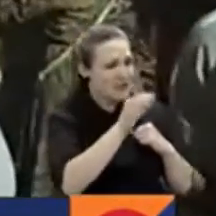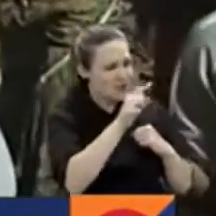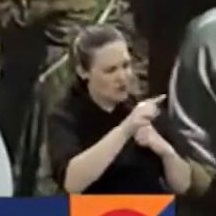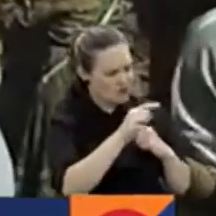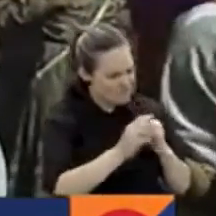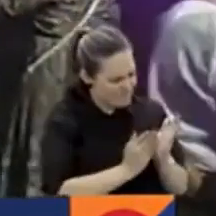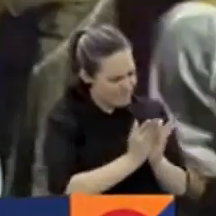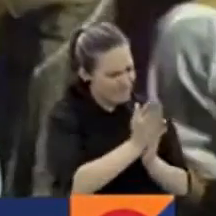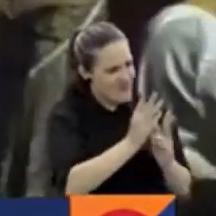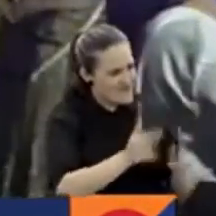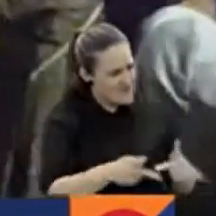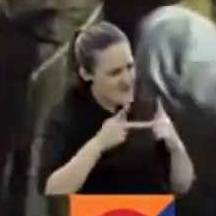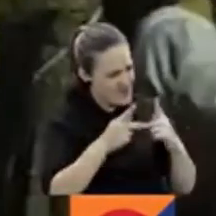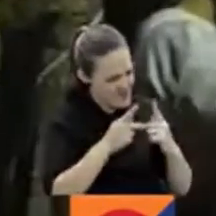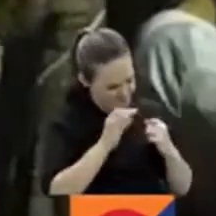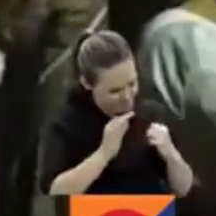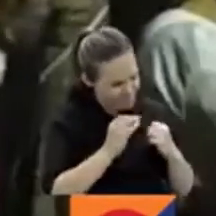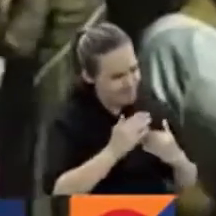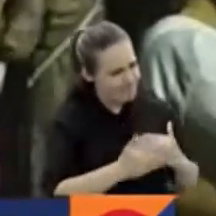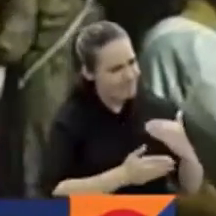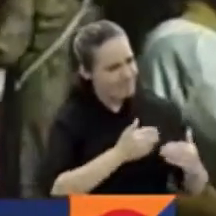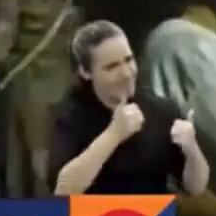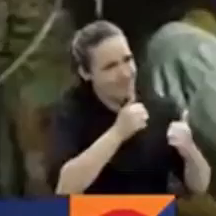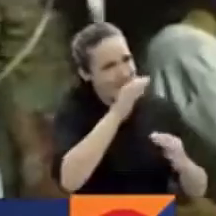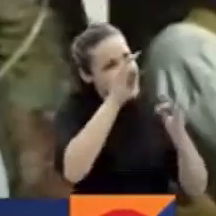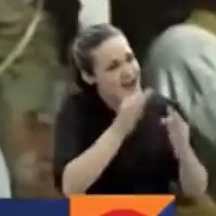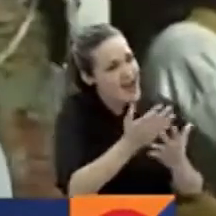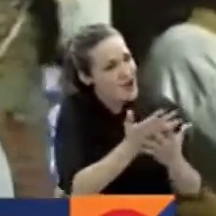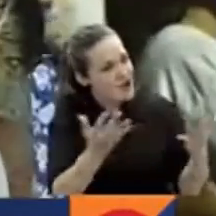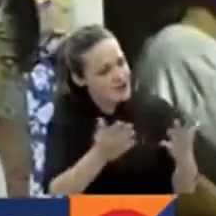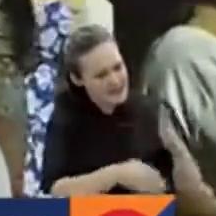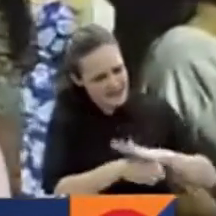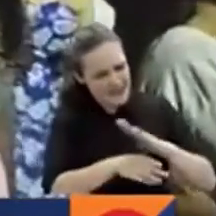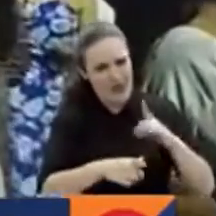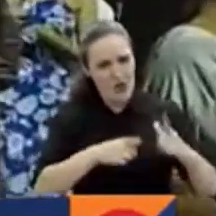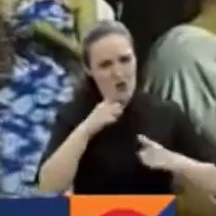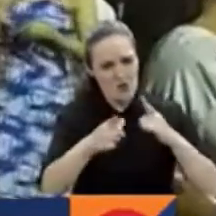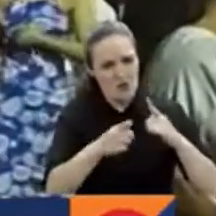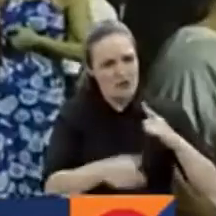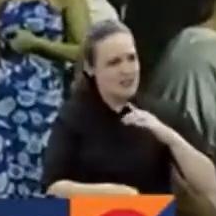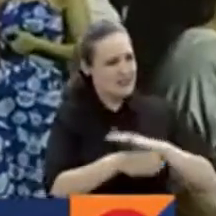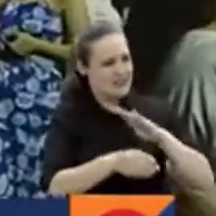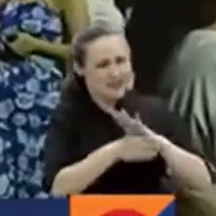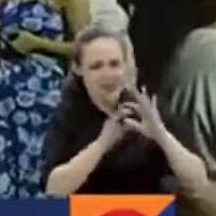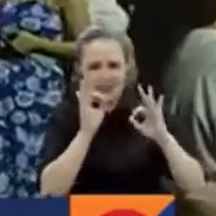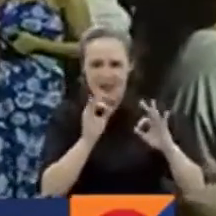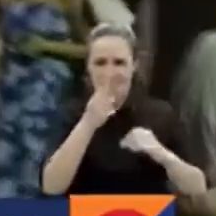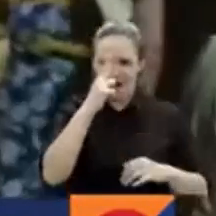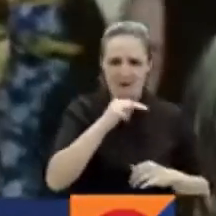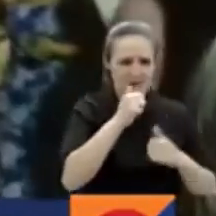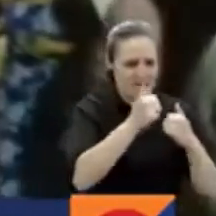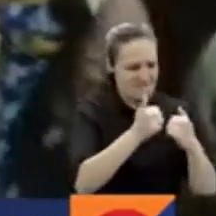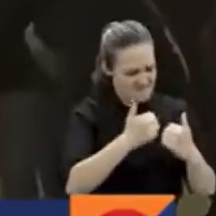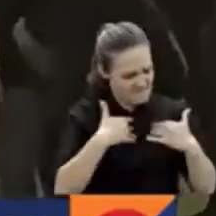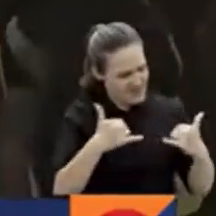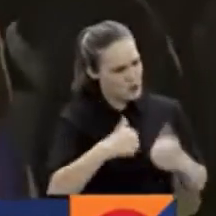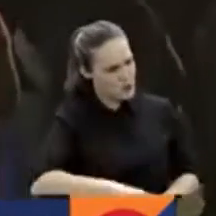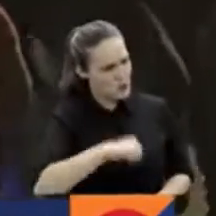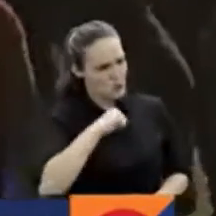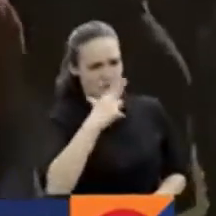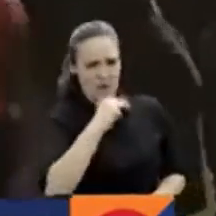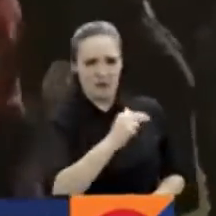A la vida hay que hacerle frente y la realidad es que hay que seguir luchando por esta patria, papá. Y lo felicito y me siento